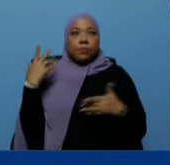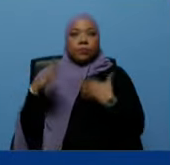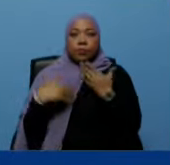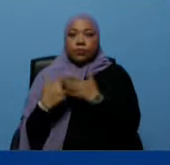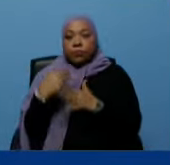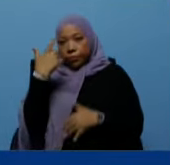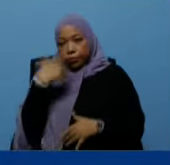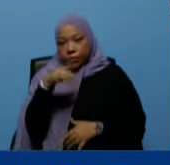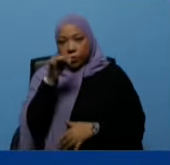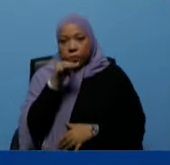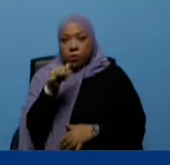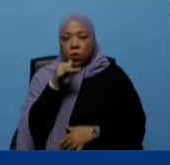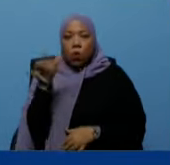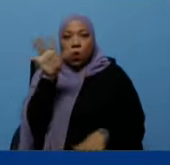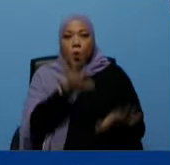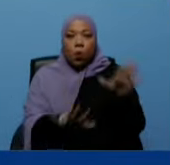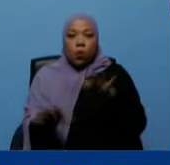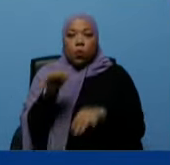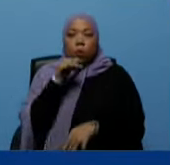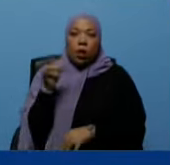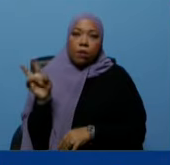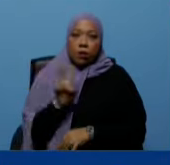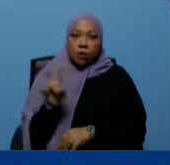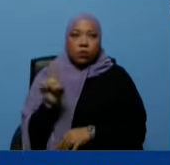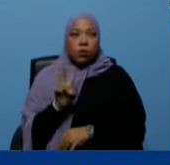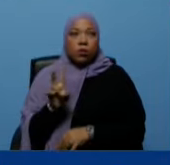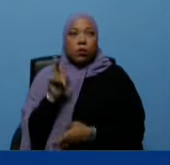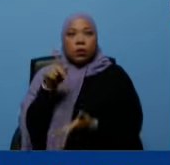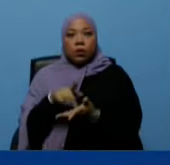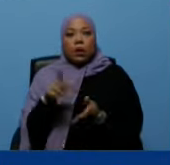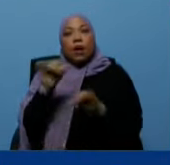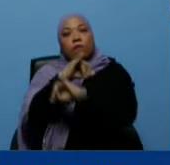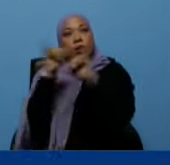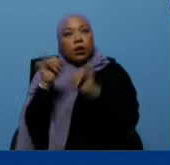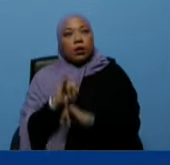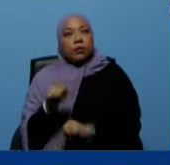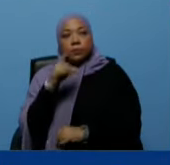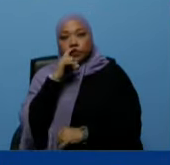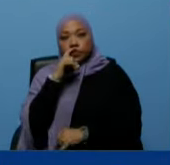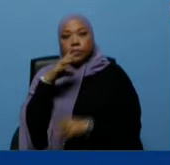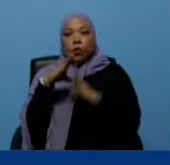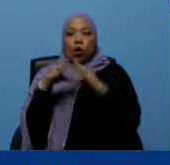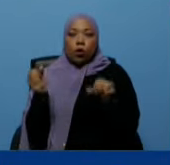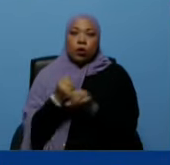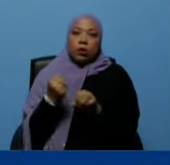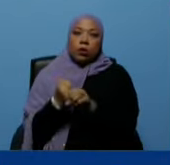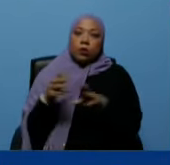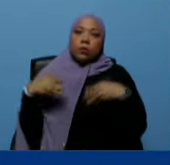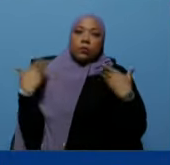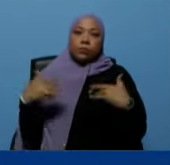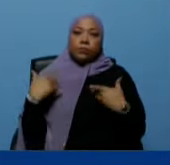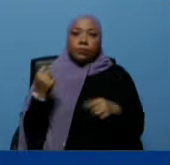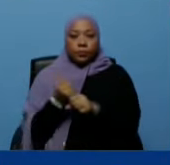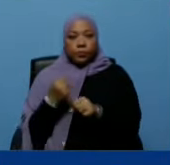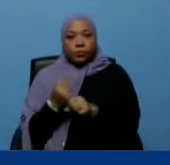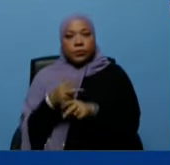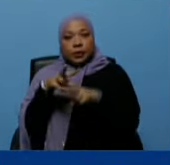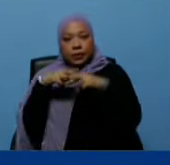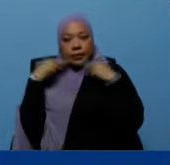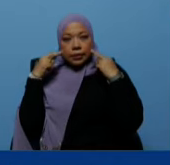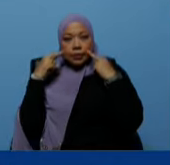voy a recorrer los caminos de Venezuela, me pongo feliz, más alegre todavía. El alma me